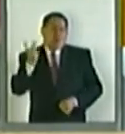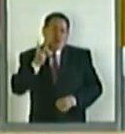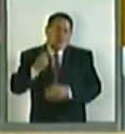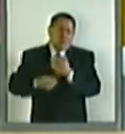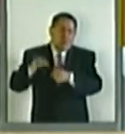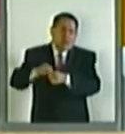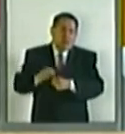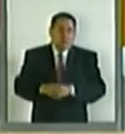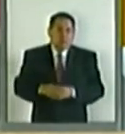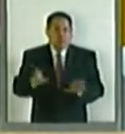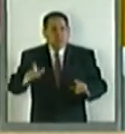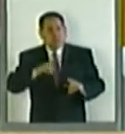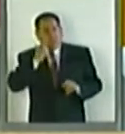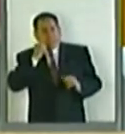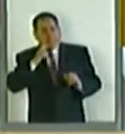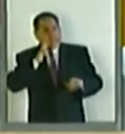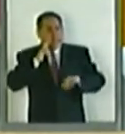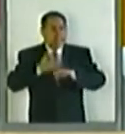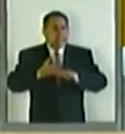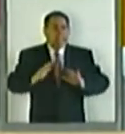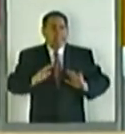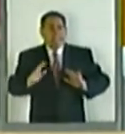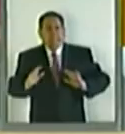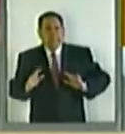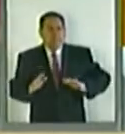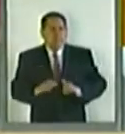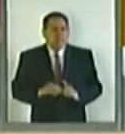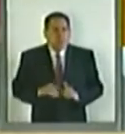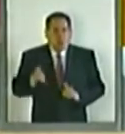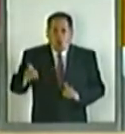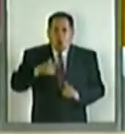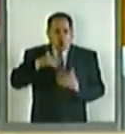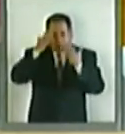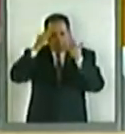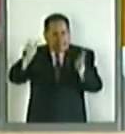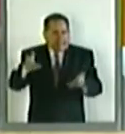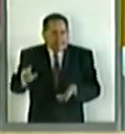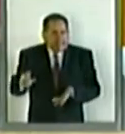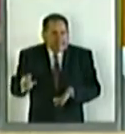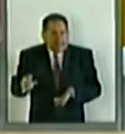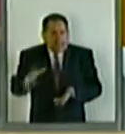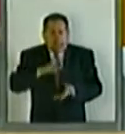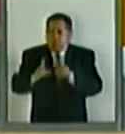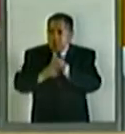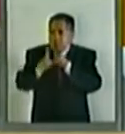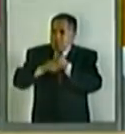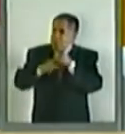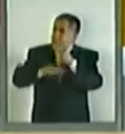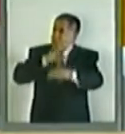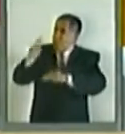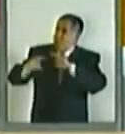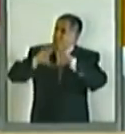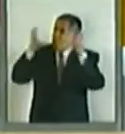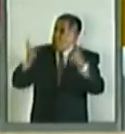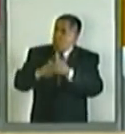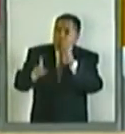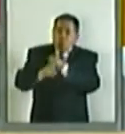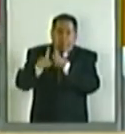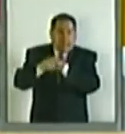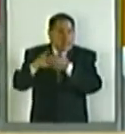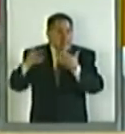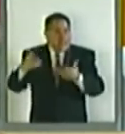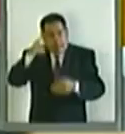Y no se quieren hacer tampoco responsables, o es desconocimiento, de que hay un problema geopolítico en el mundo en el